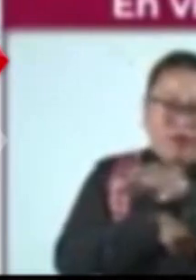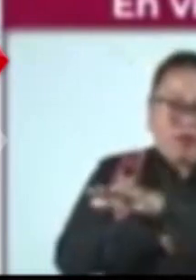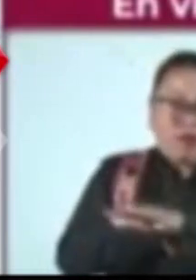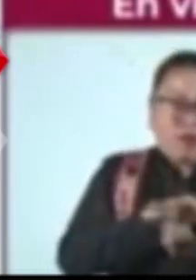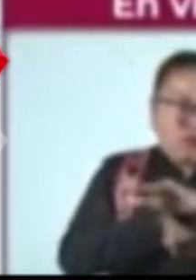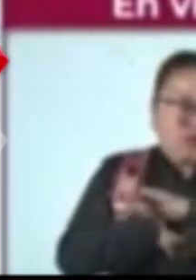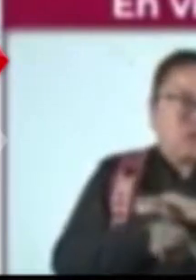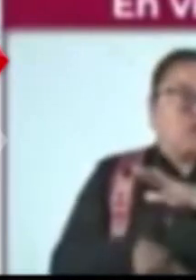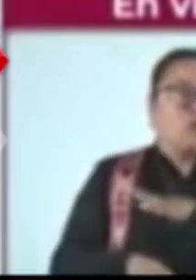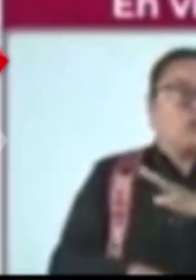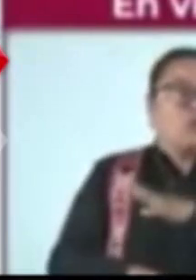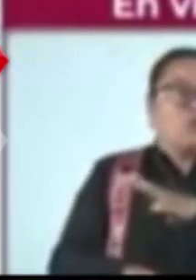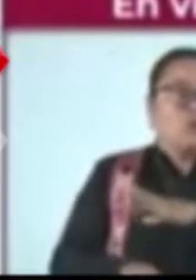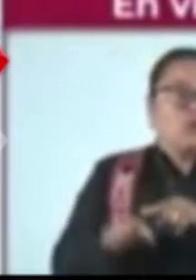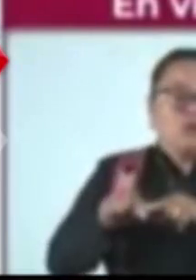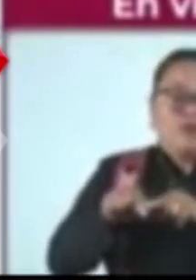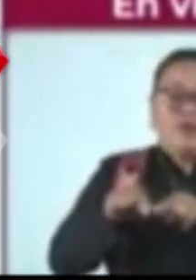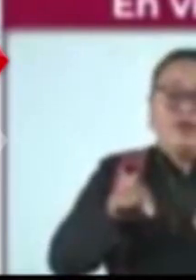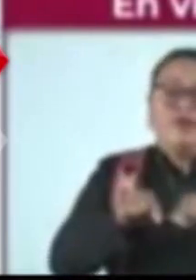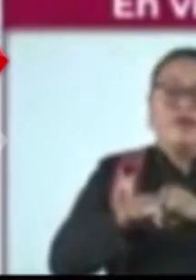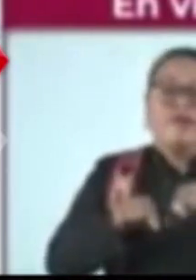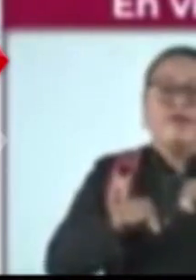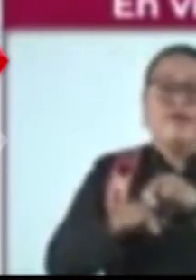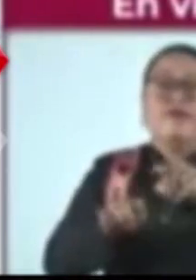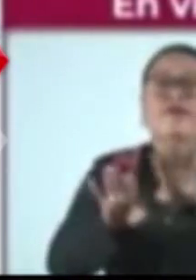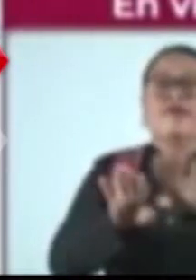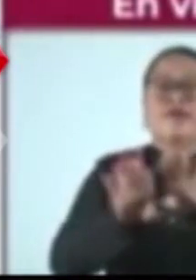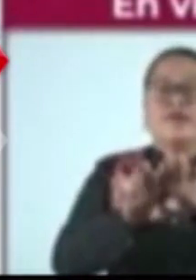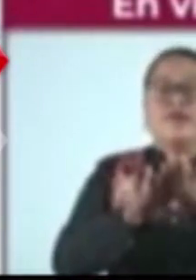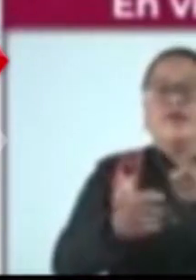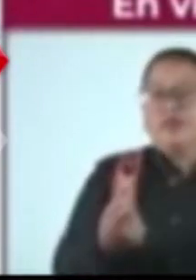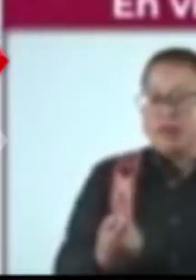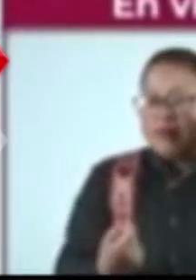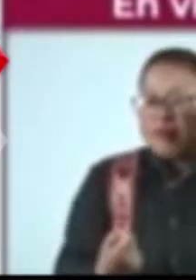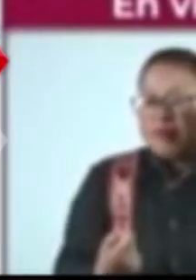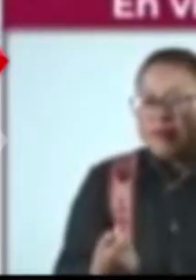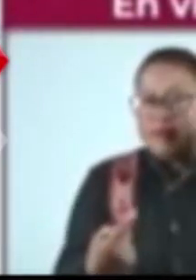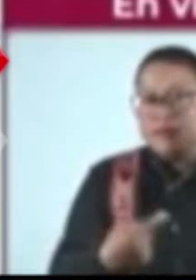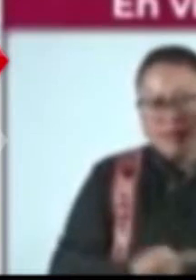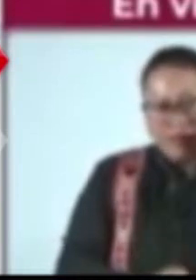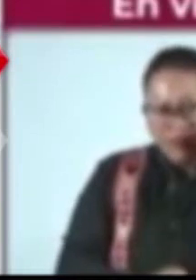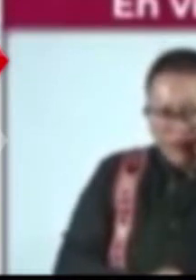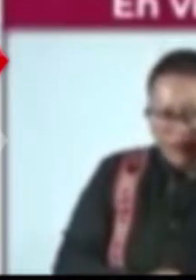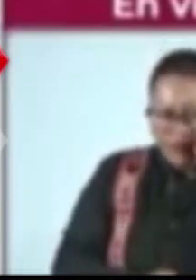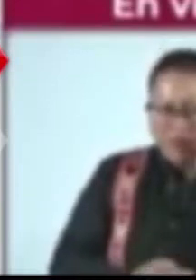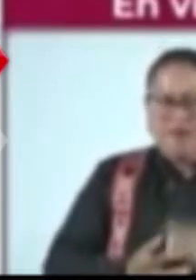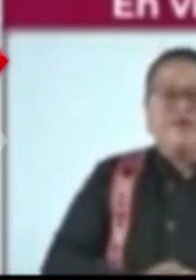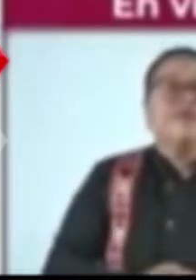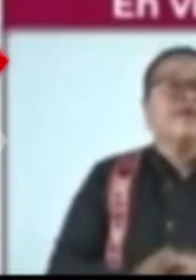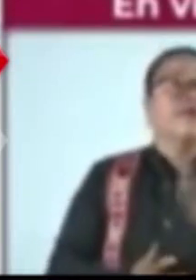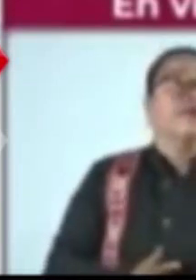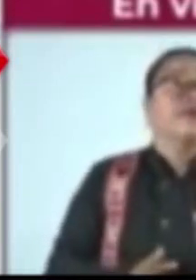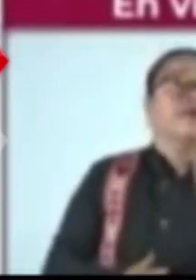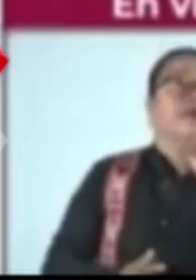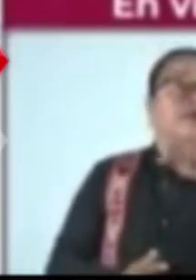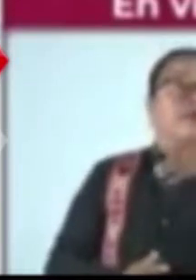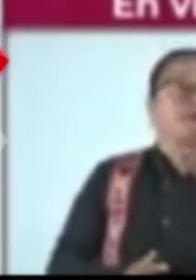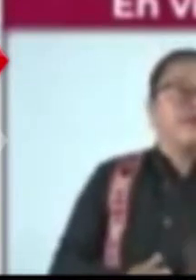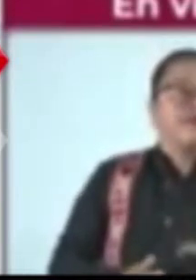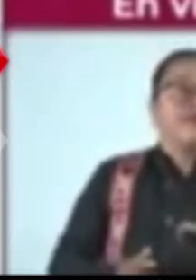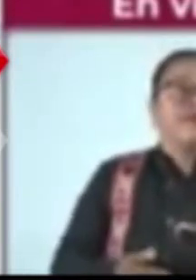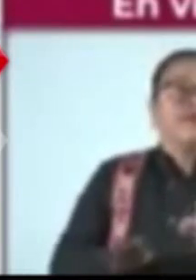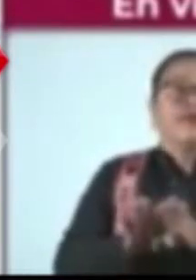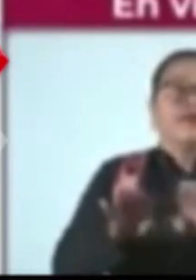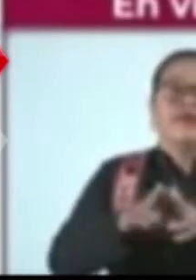Fiscalía lograron la detención de un hombre identificado, quien es propietario del predio donde localizaron a